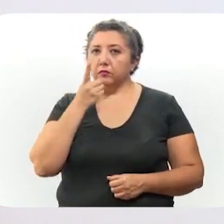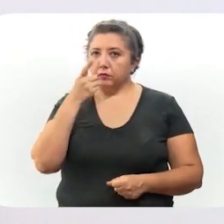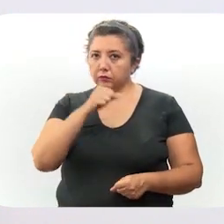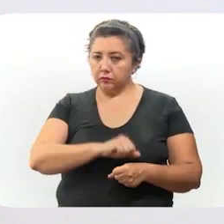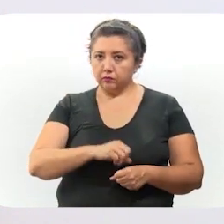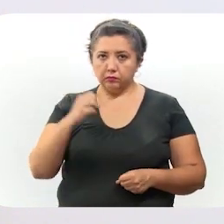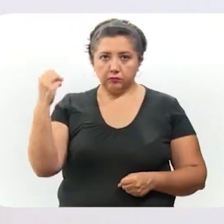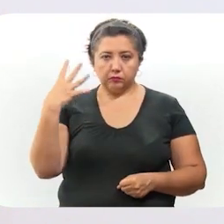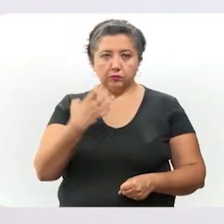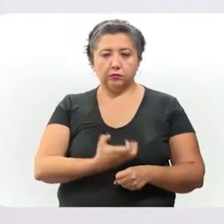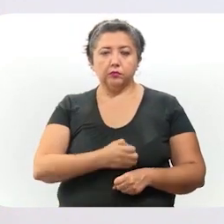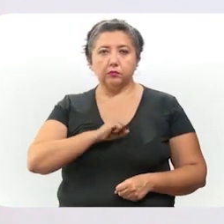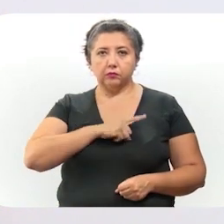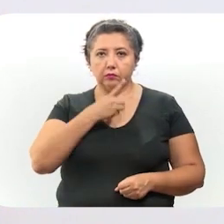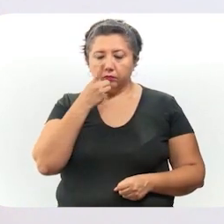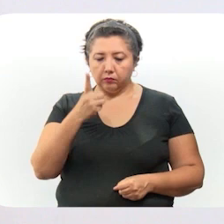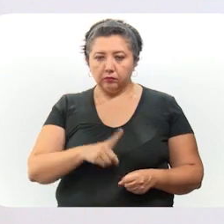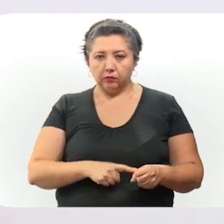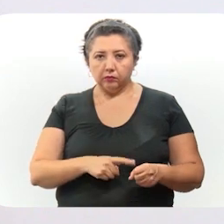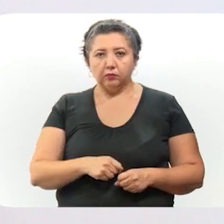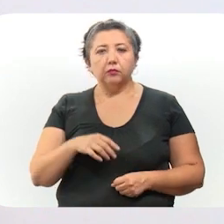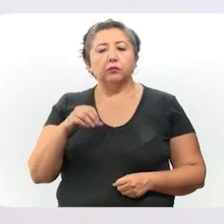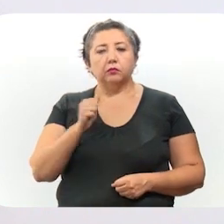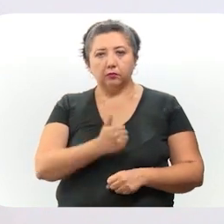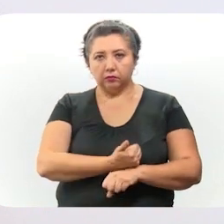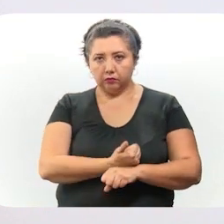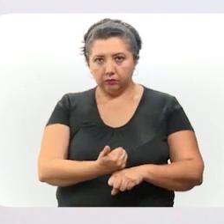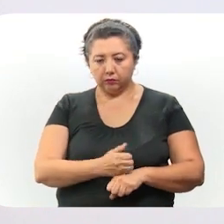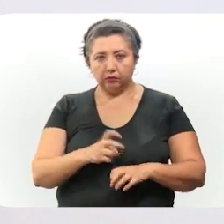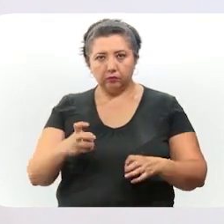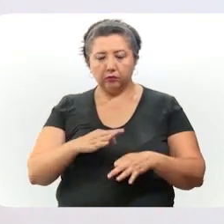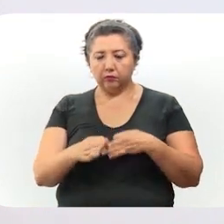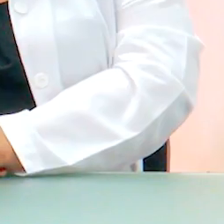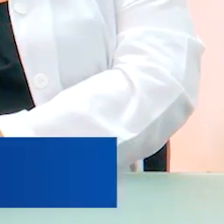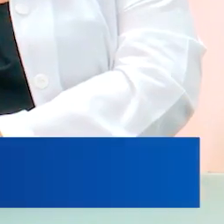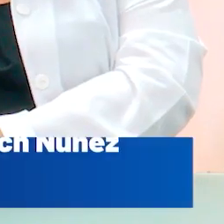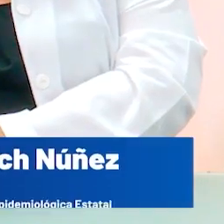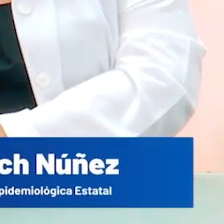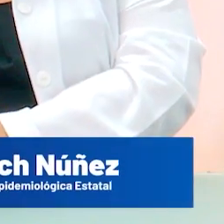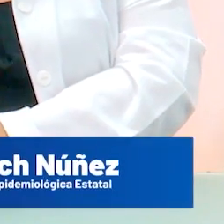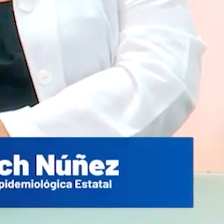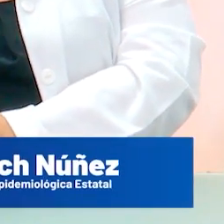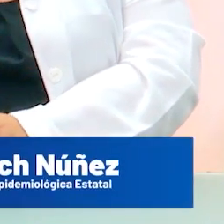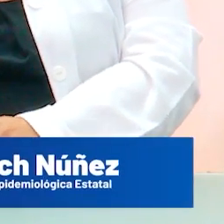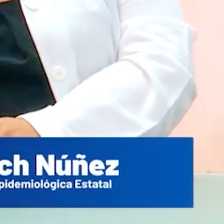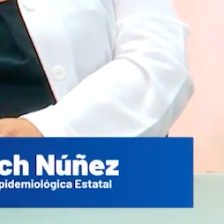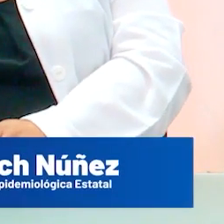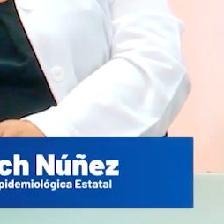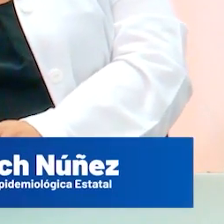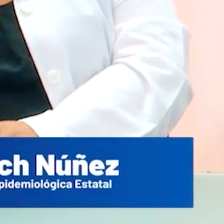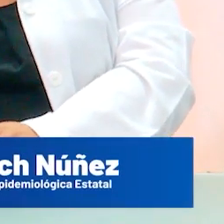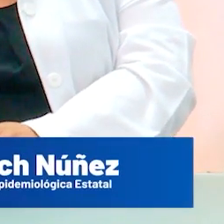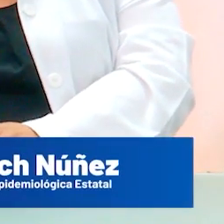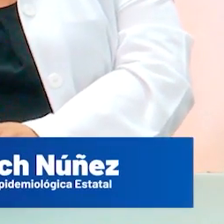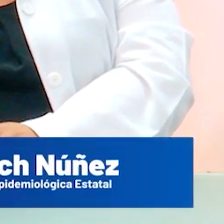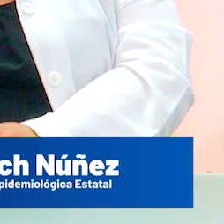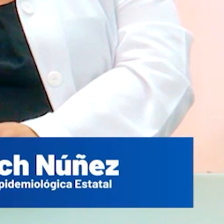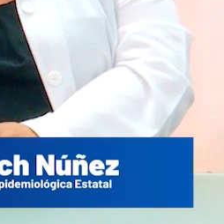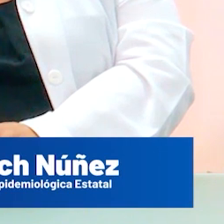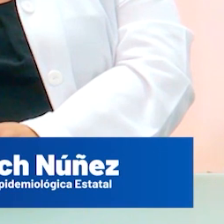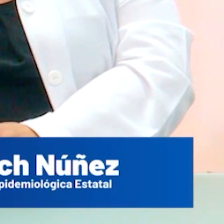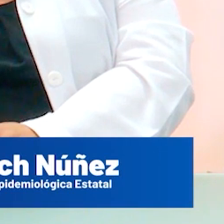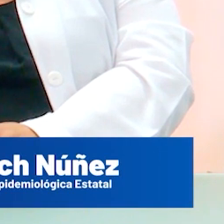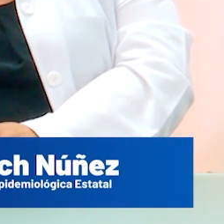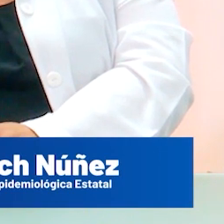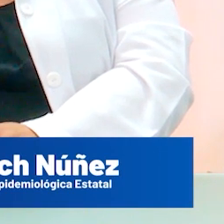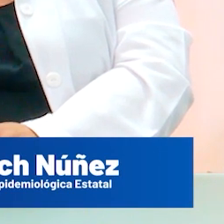indicadores semanales del semáforo estatal de salud marcan color amarillo. Ese es todo el reporte, doctor. Gracias. Les mantendremos informados por este